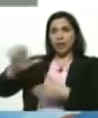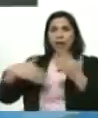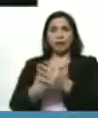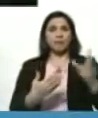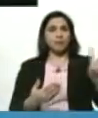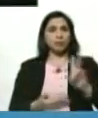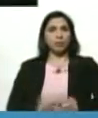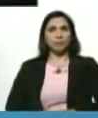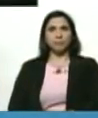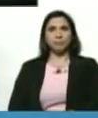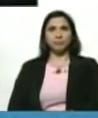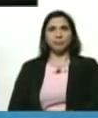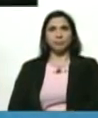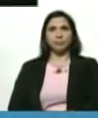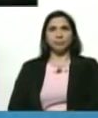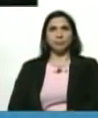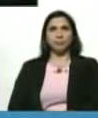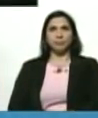venezuela